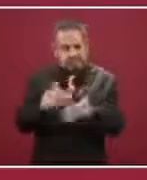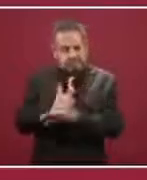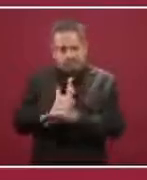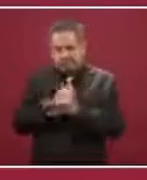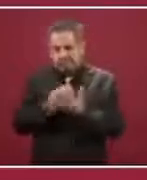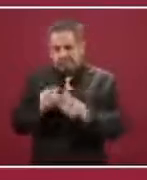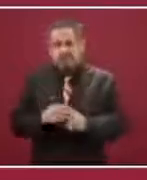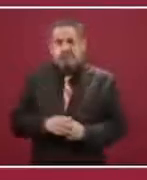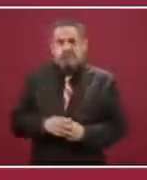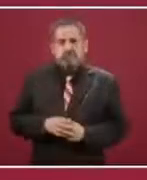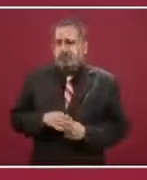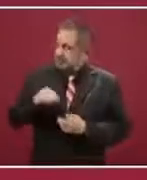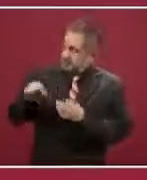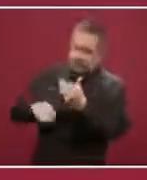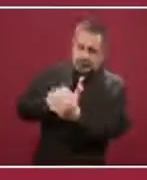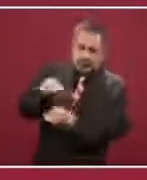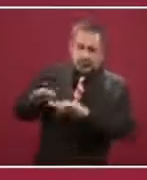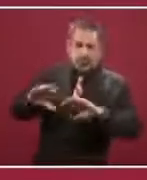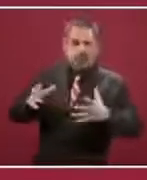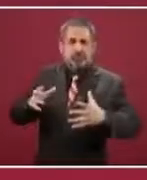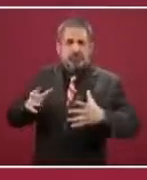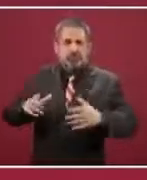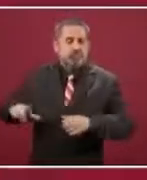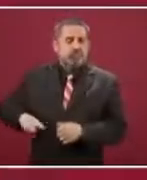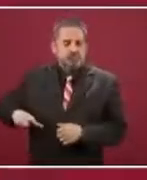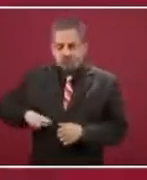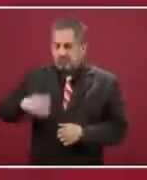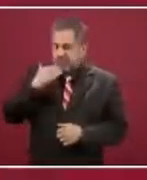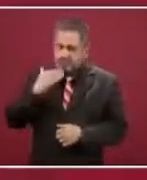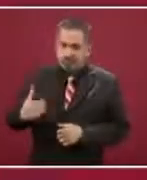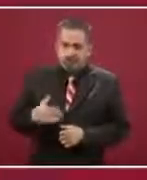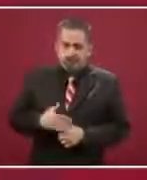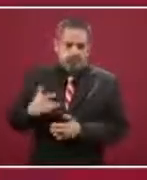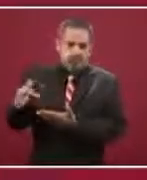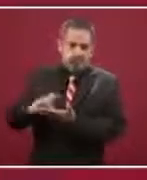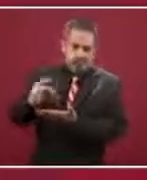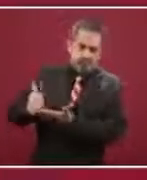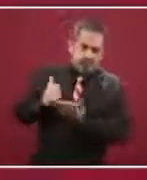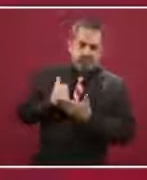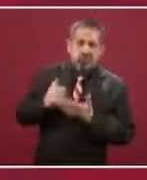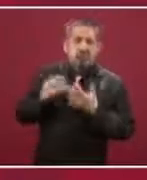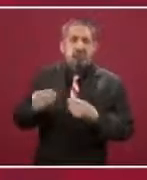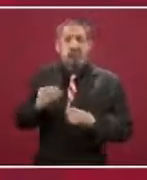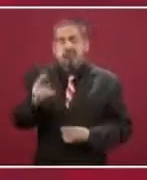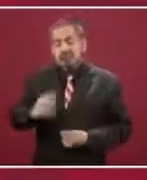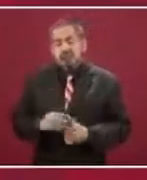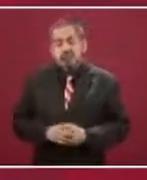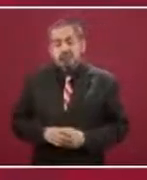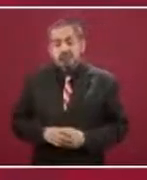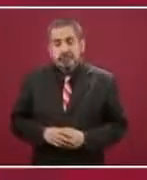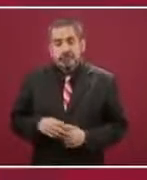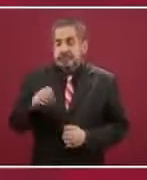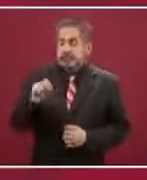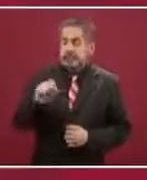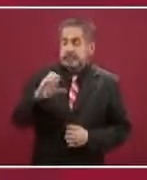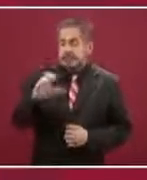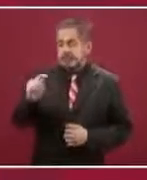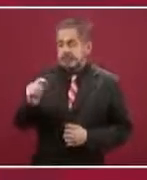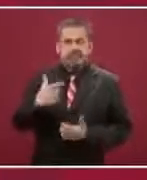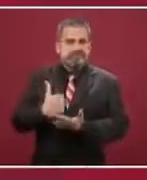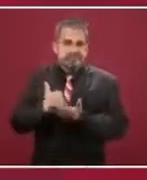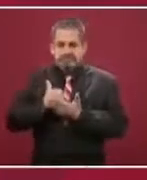y en general del gobierno, que nos están ayudando. La Secretaría de Comunicaciones me ayuda